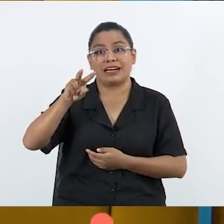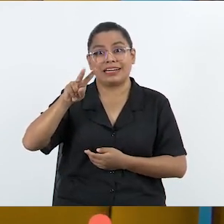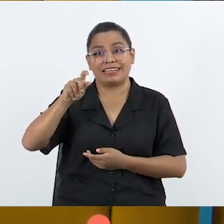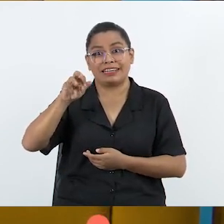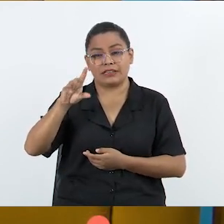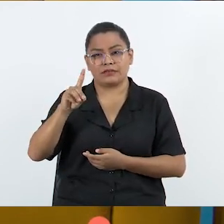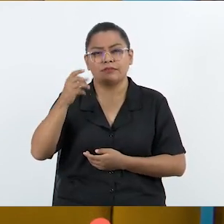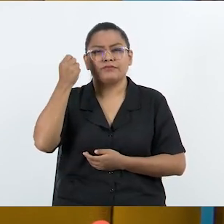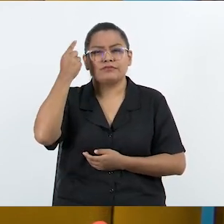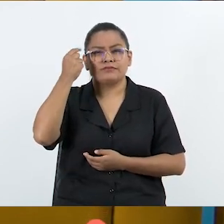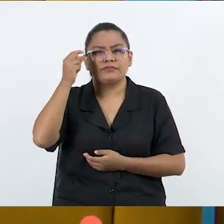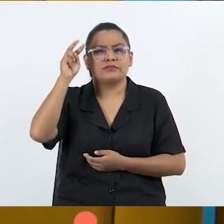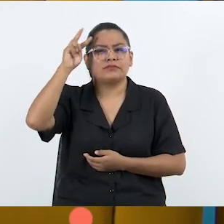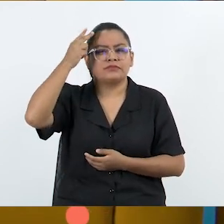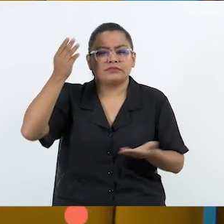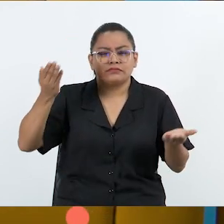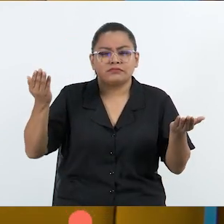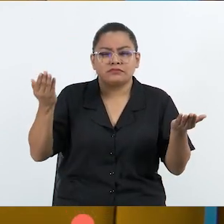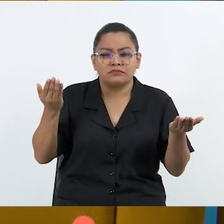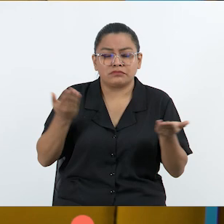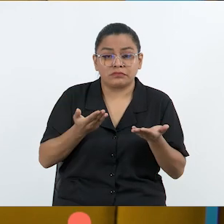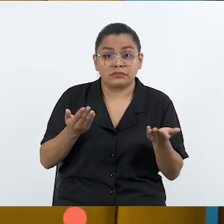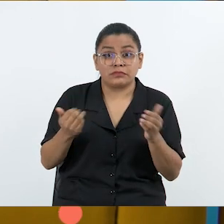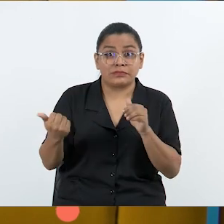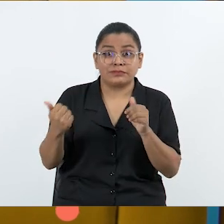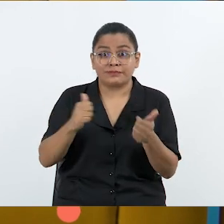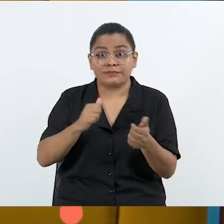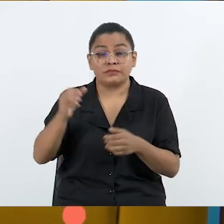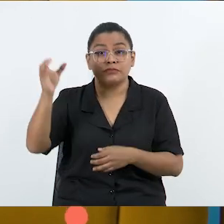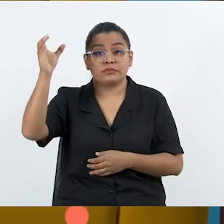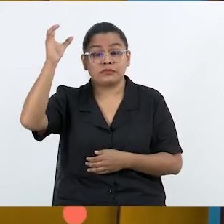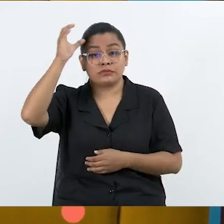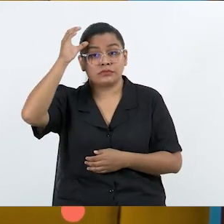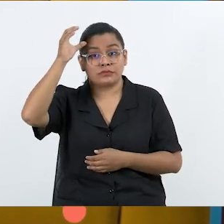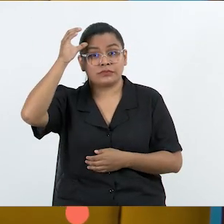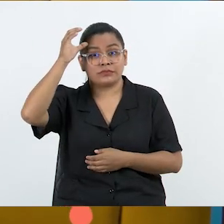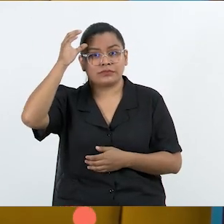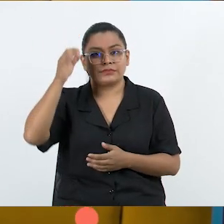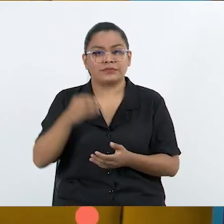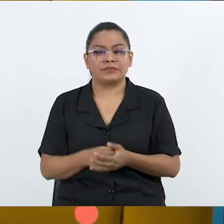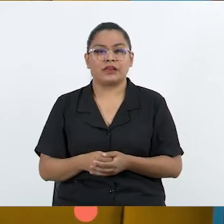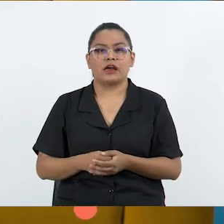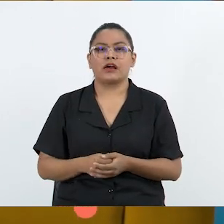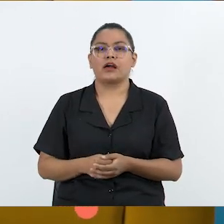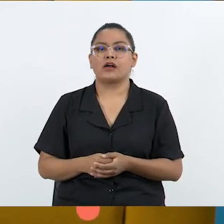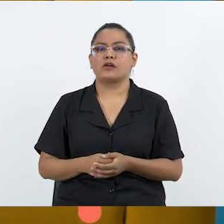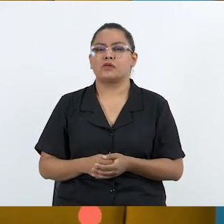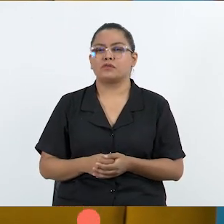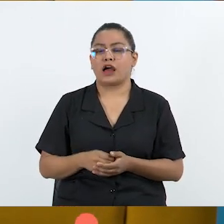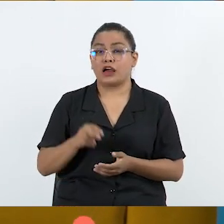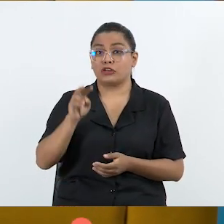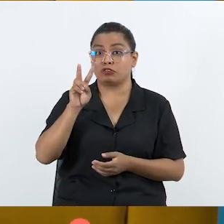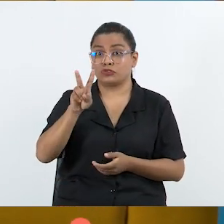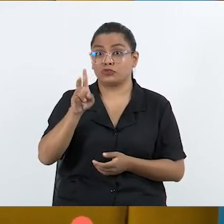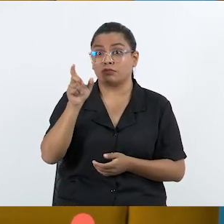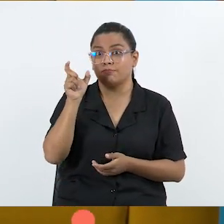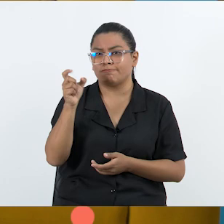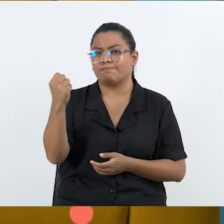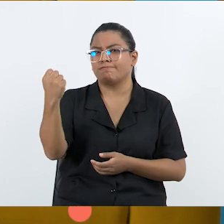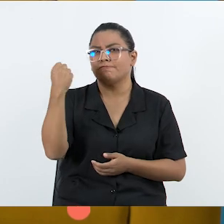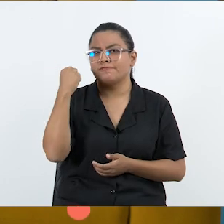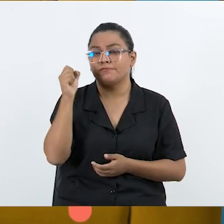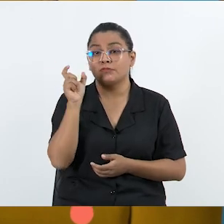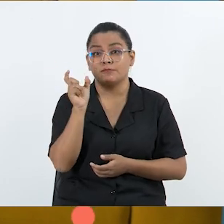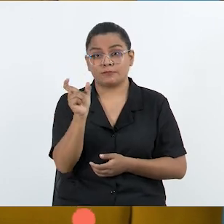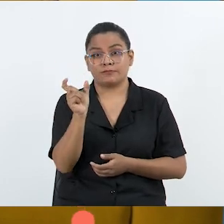que entender implica actuar con el conocimiento de manera flexible. En esta definición hay dos